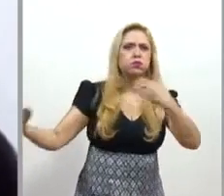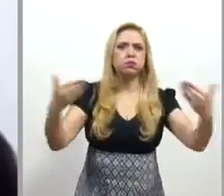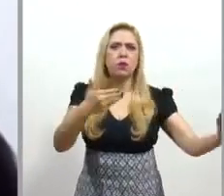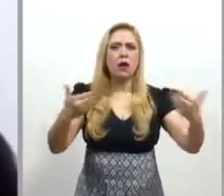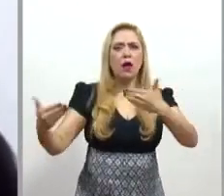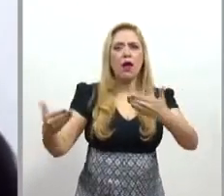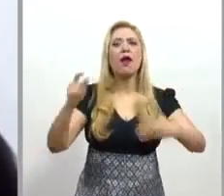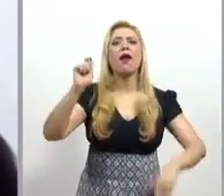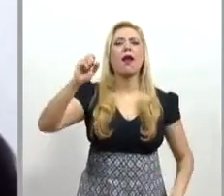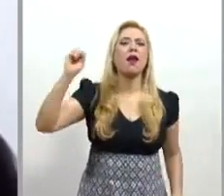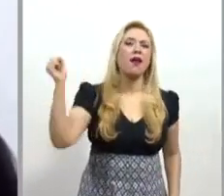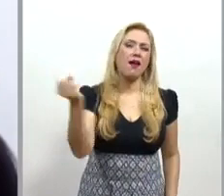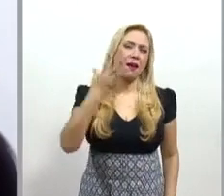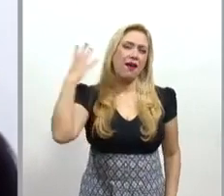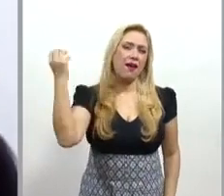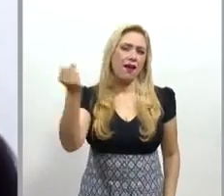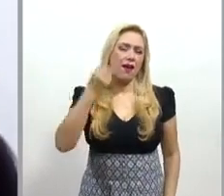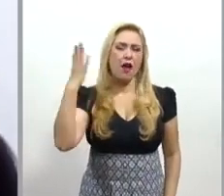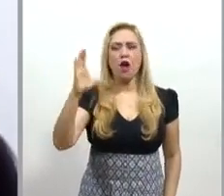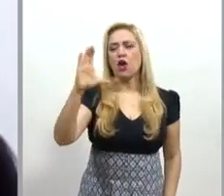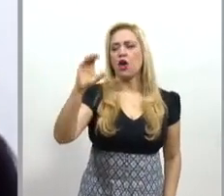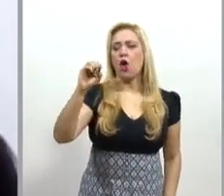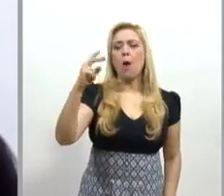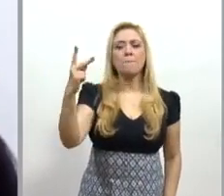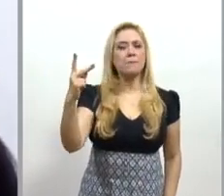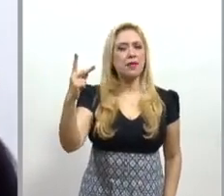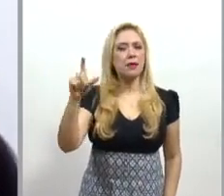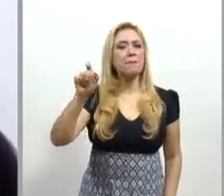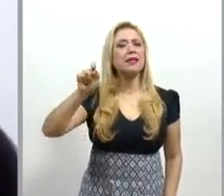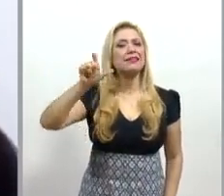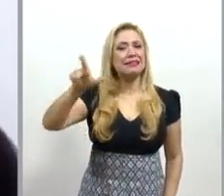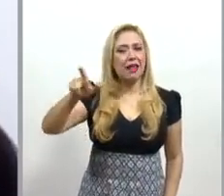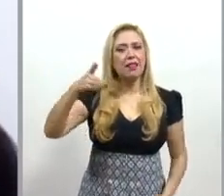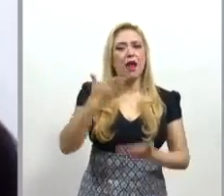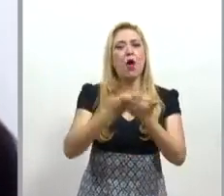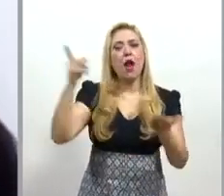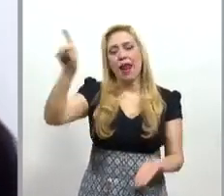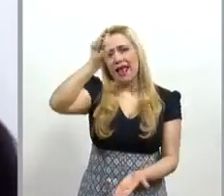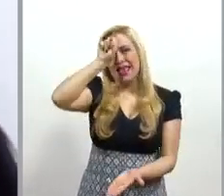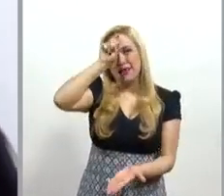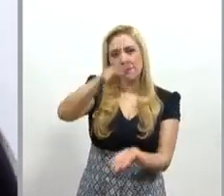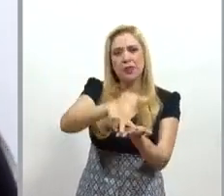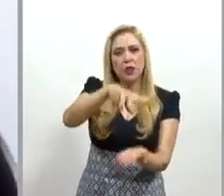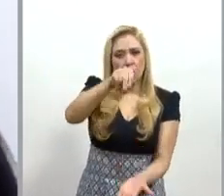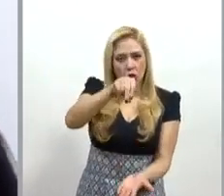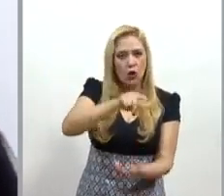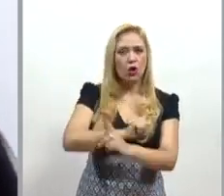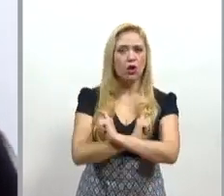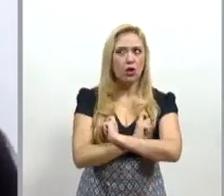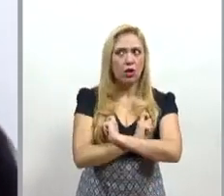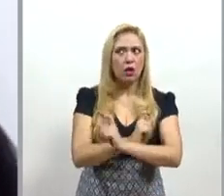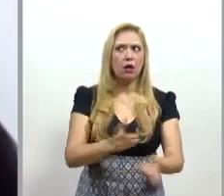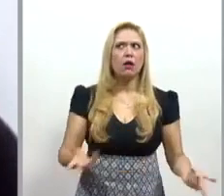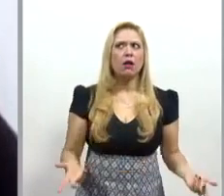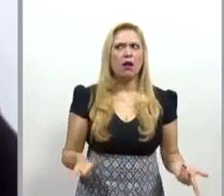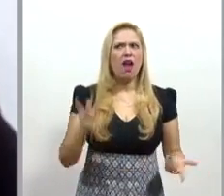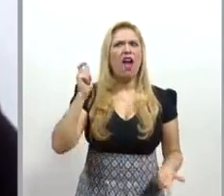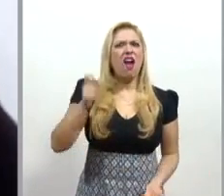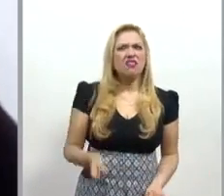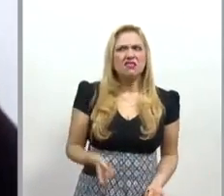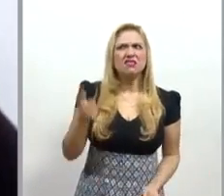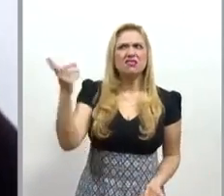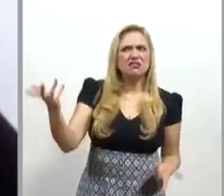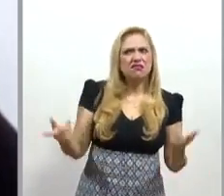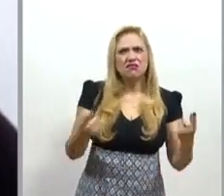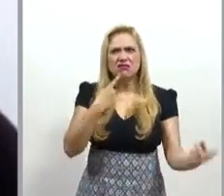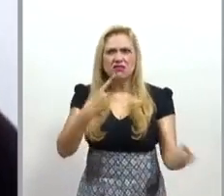la Conferencia de las Partes número 27 en Egipto. Y la ciudadanía se pregunta qué es lo que se está discutiendo allí. Y es